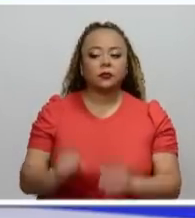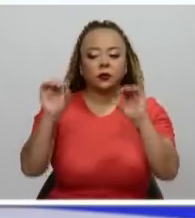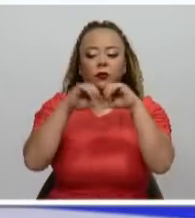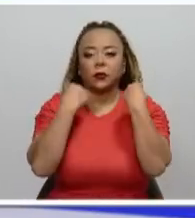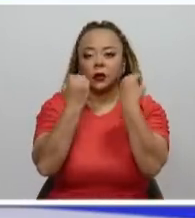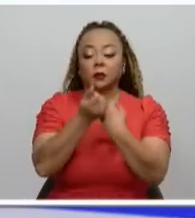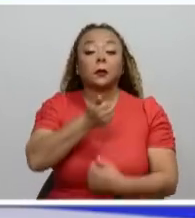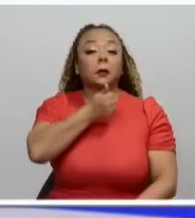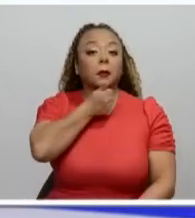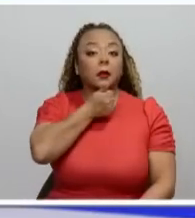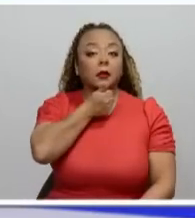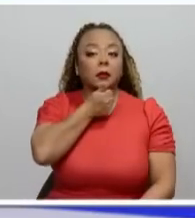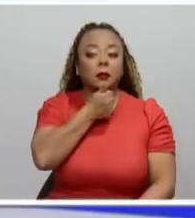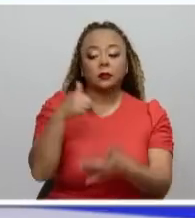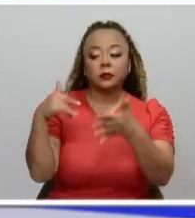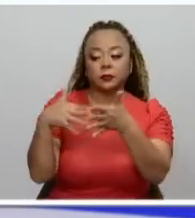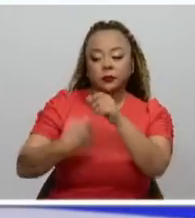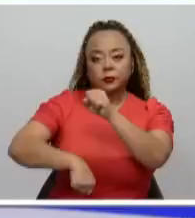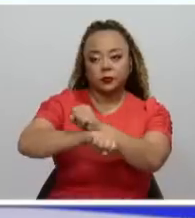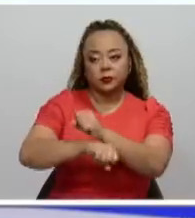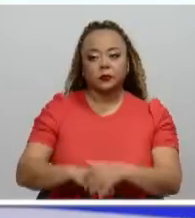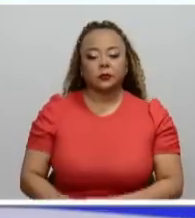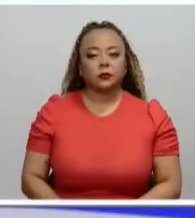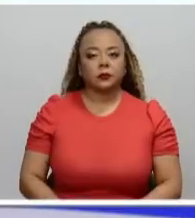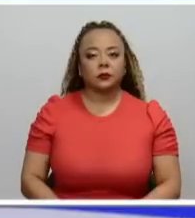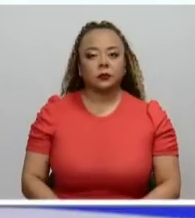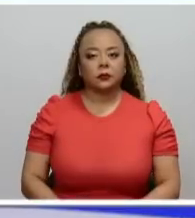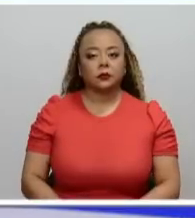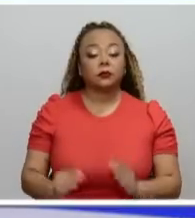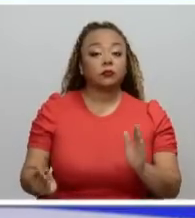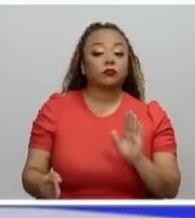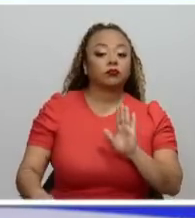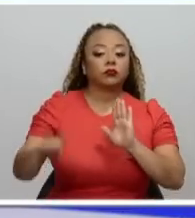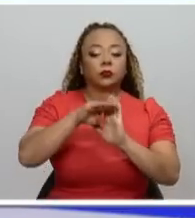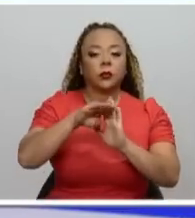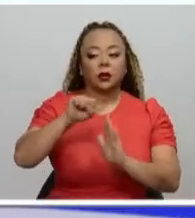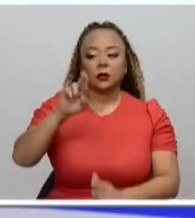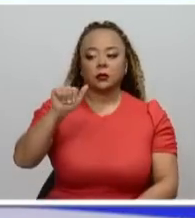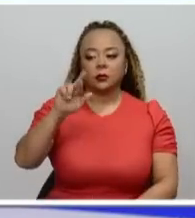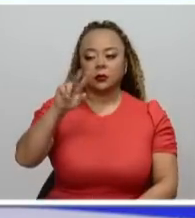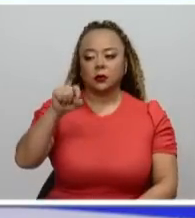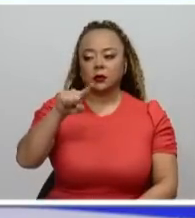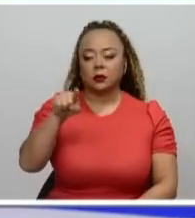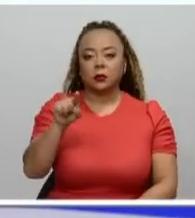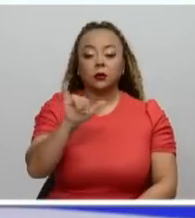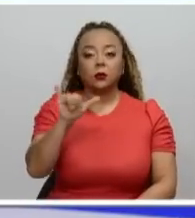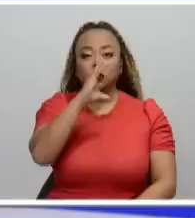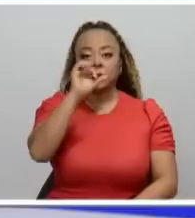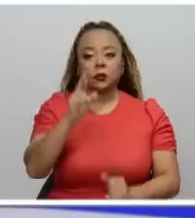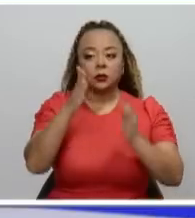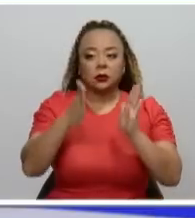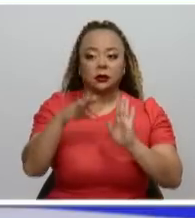Privada de estudio del fútbol coloca Aarón Suárez como el único Tico en la lista